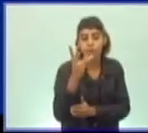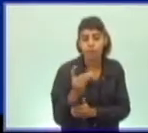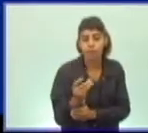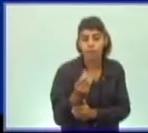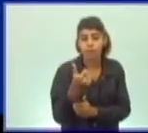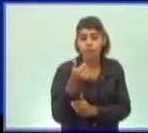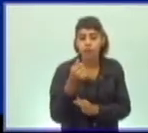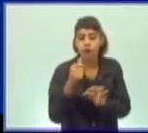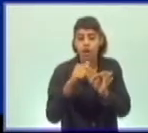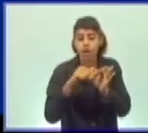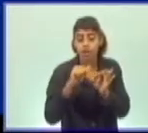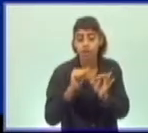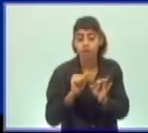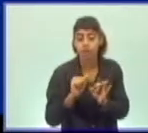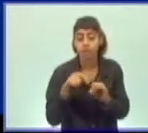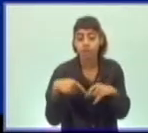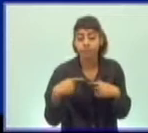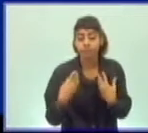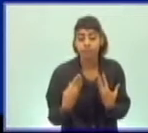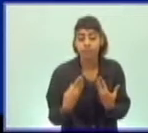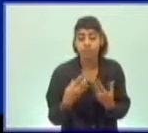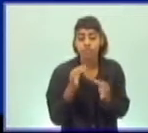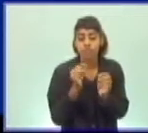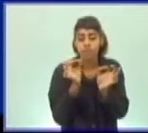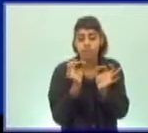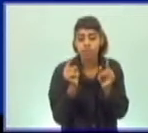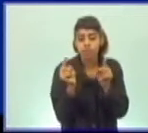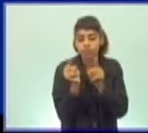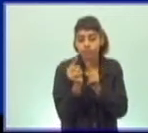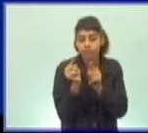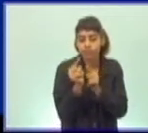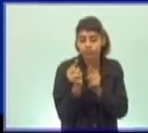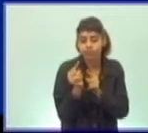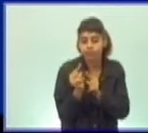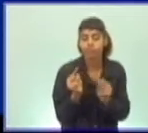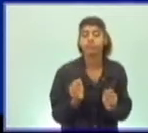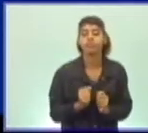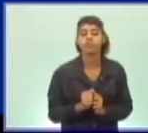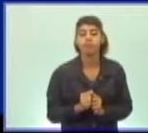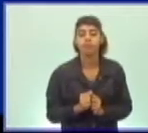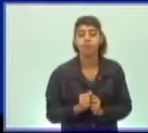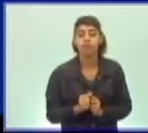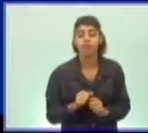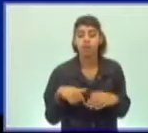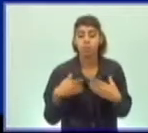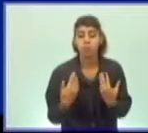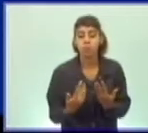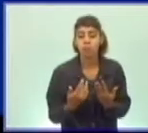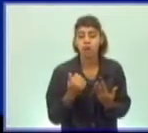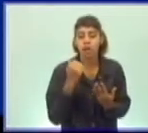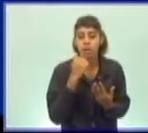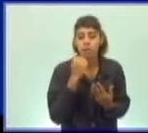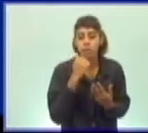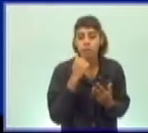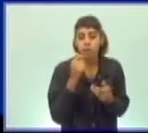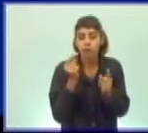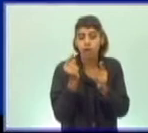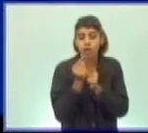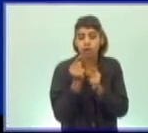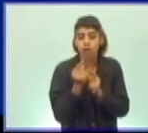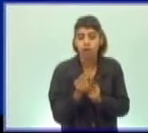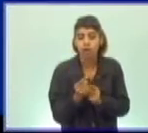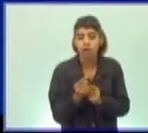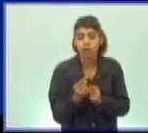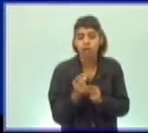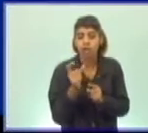en un grupo, la electronegatividad disminuye. Por tanto, ¿cuál es el elemento más electronegativo entre el